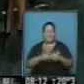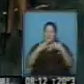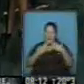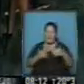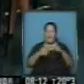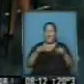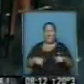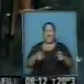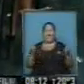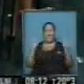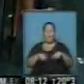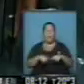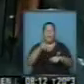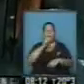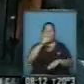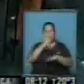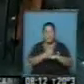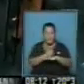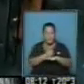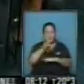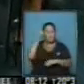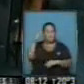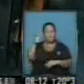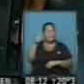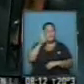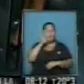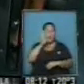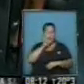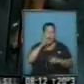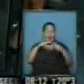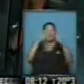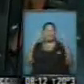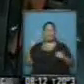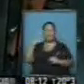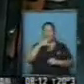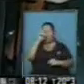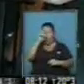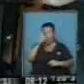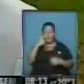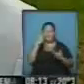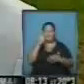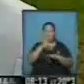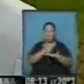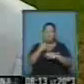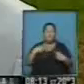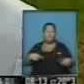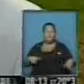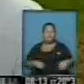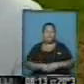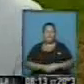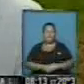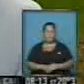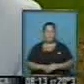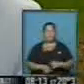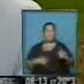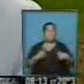senadora. Vamos a regresar con nuestro móvil en vivo. Estamos allí en la Panamericana, en el acceso norte. Ariel Majerena, te escuchamos. Bueno,